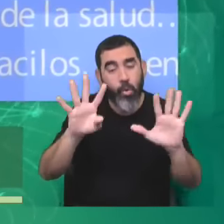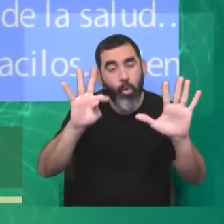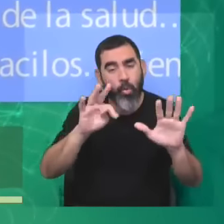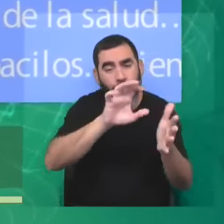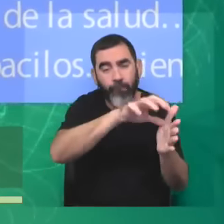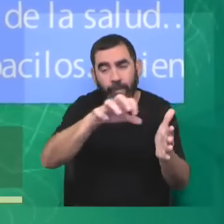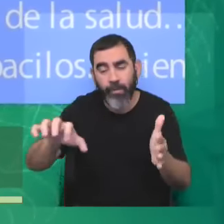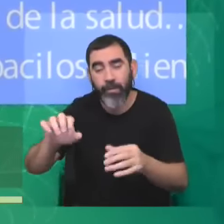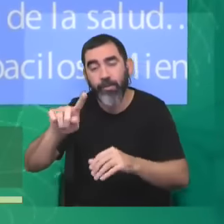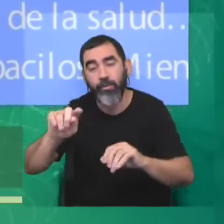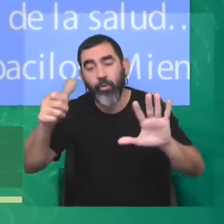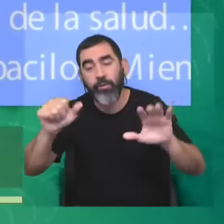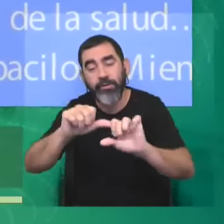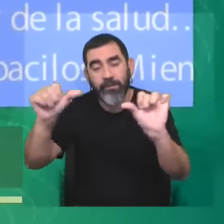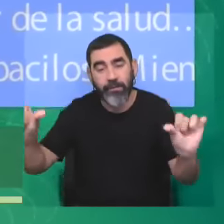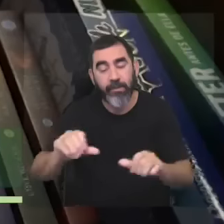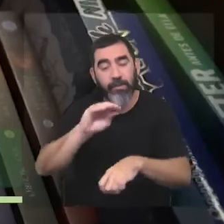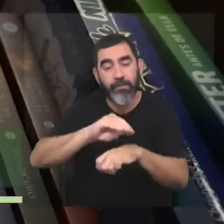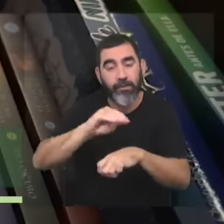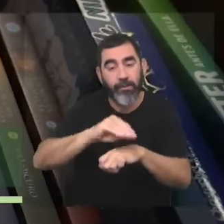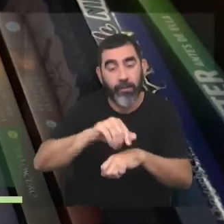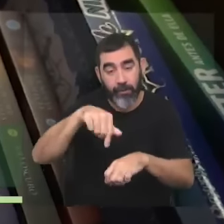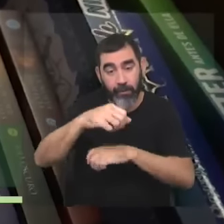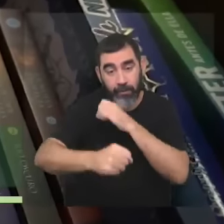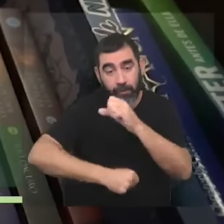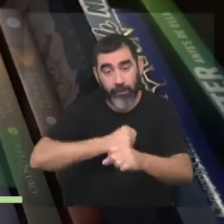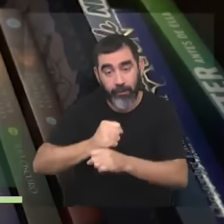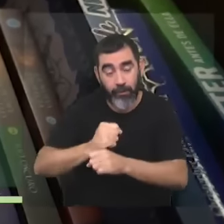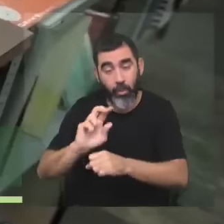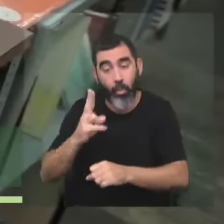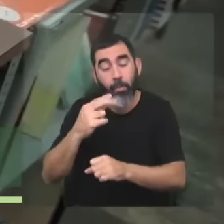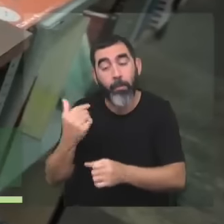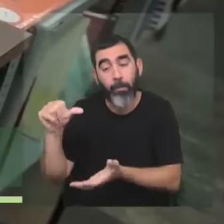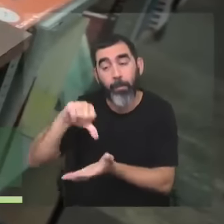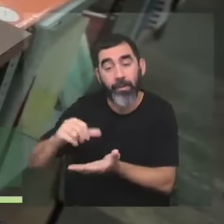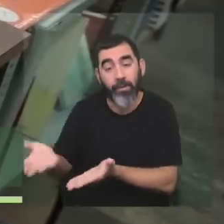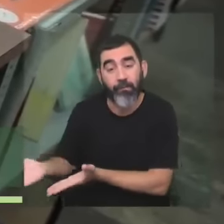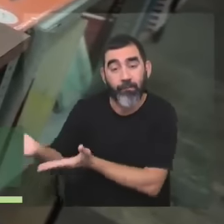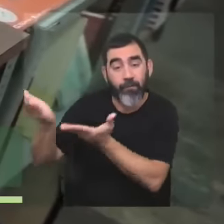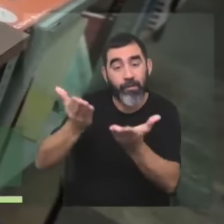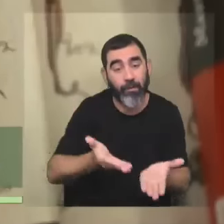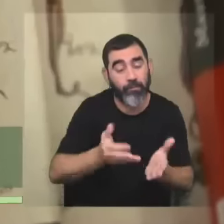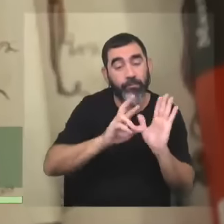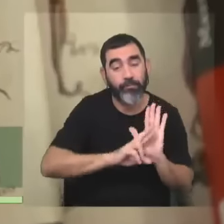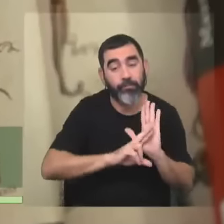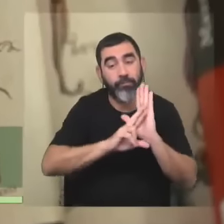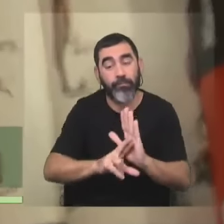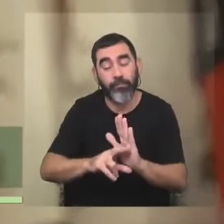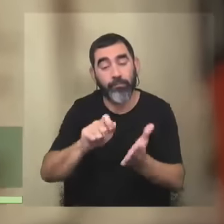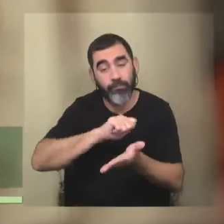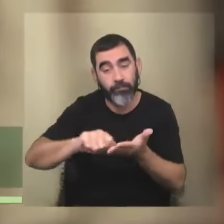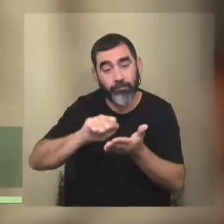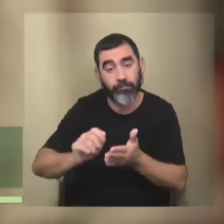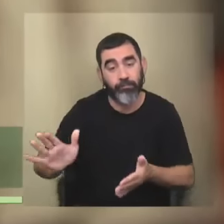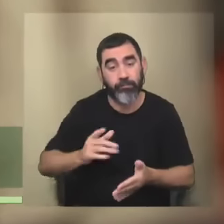stands y 160 actividades culturales este año Uruguay concurre en calidad de país invitado de honor y estará representado por autores y